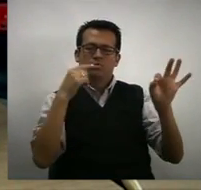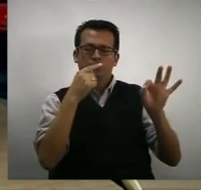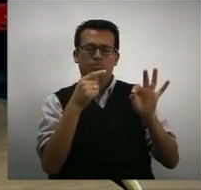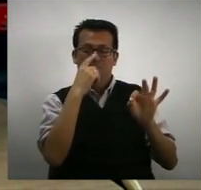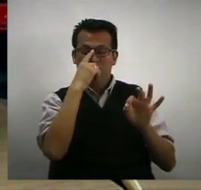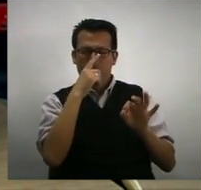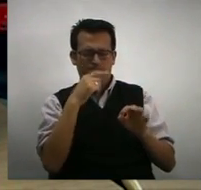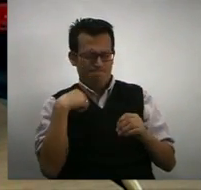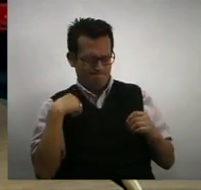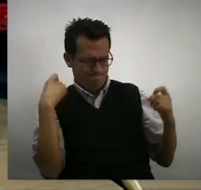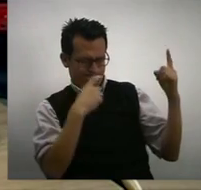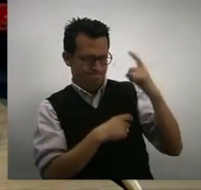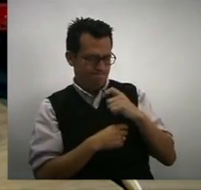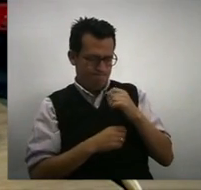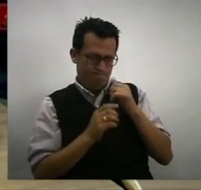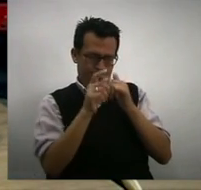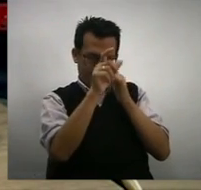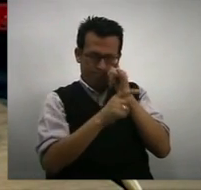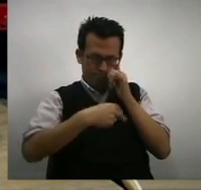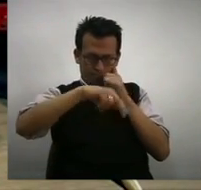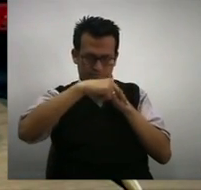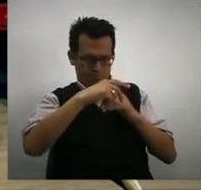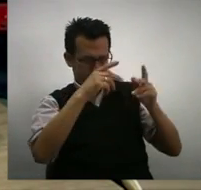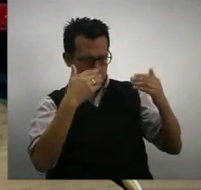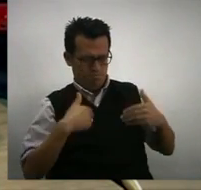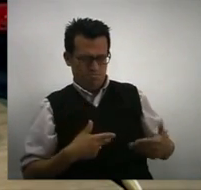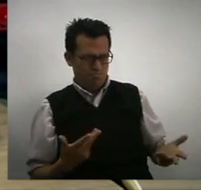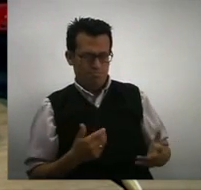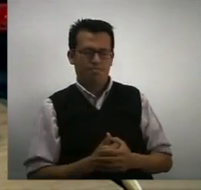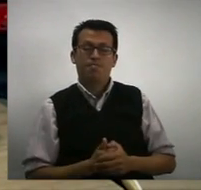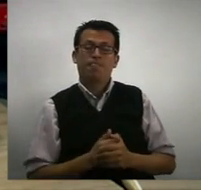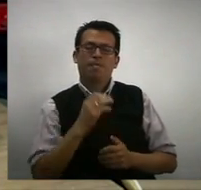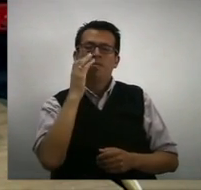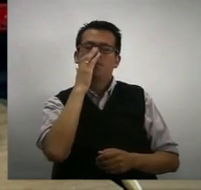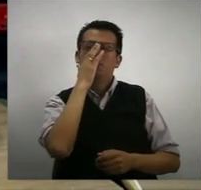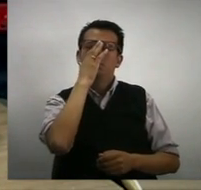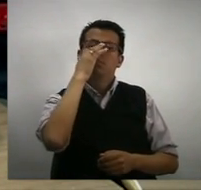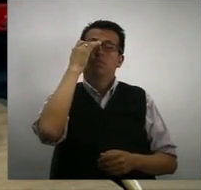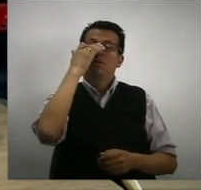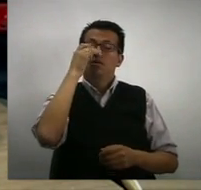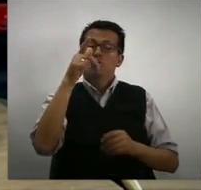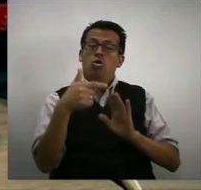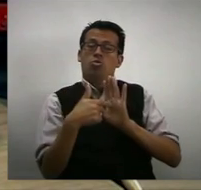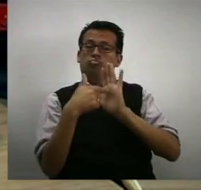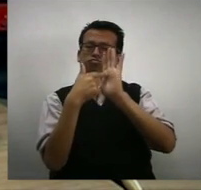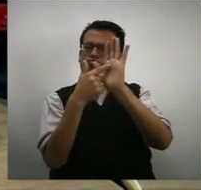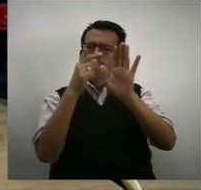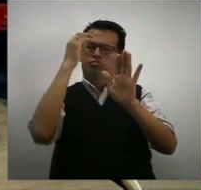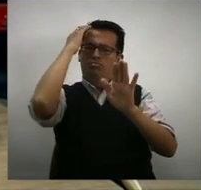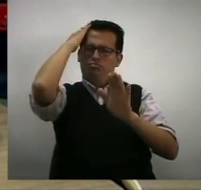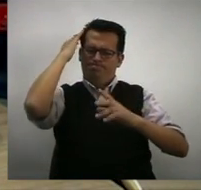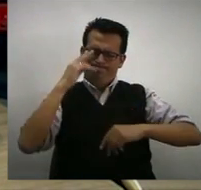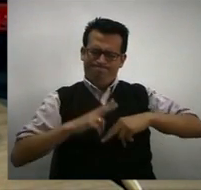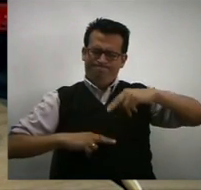hay que reinventar la anatomía, Antonin Artaud. Resumen: esta ponencia explora las diferentes construcciones